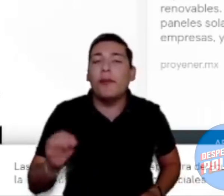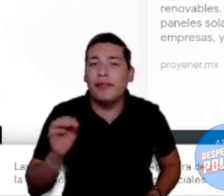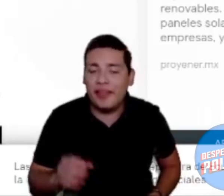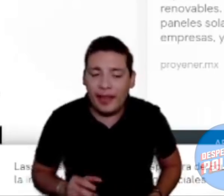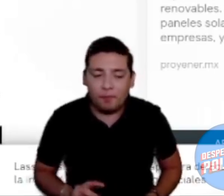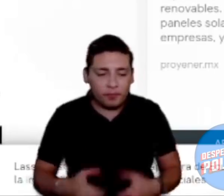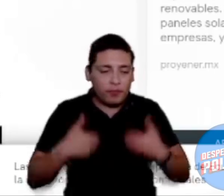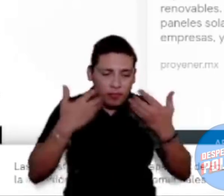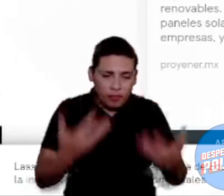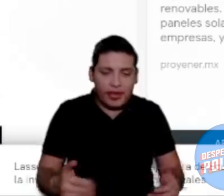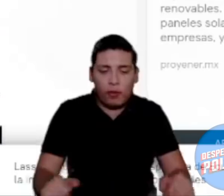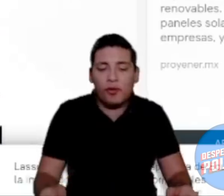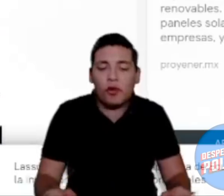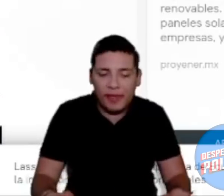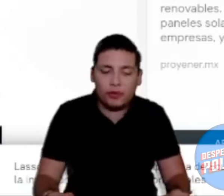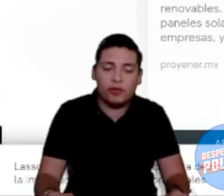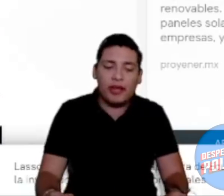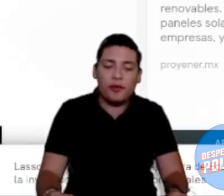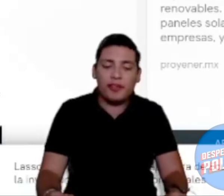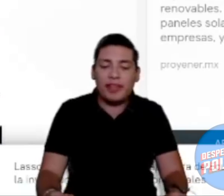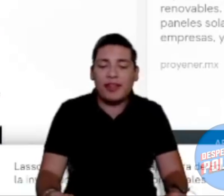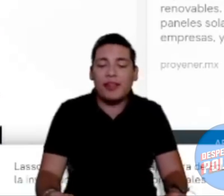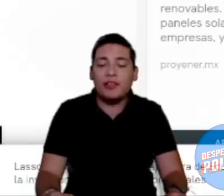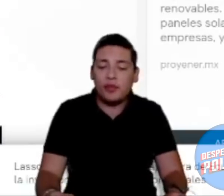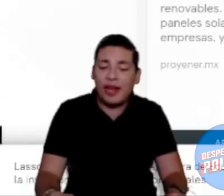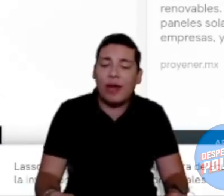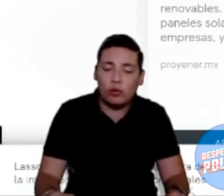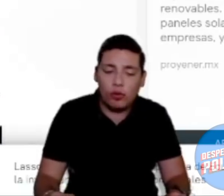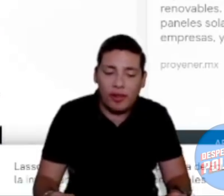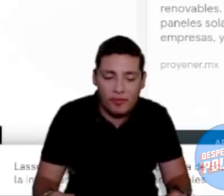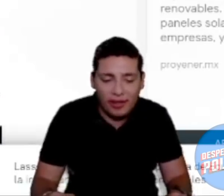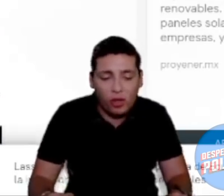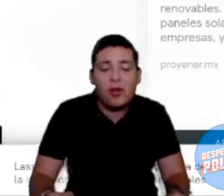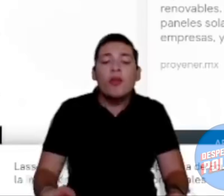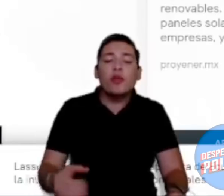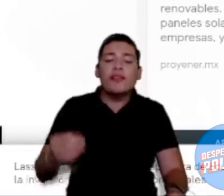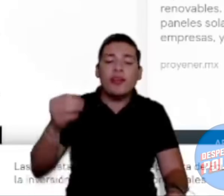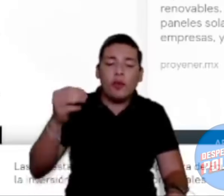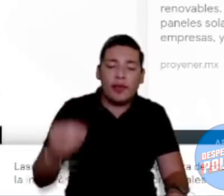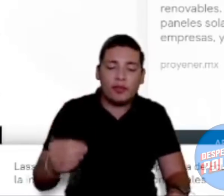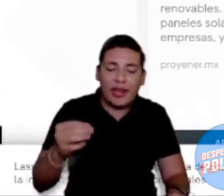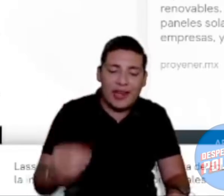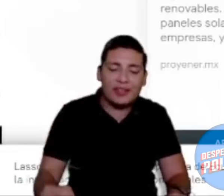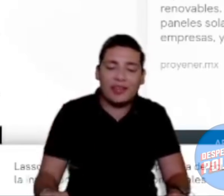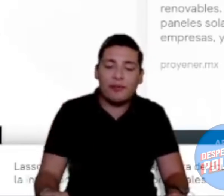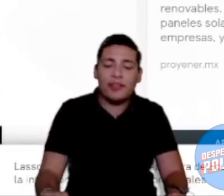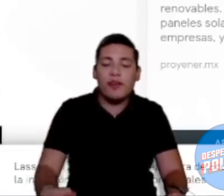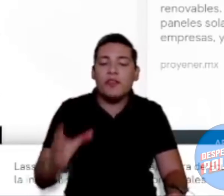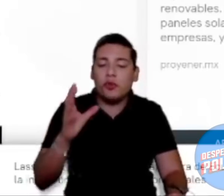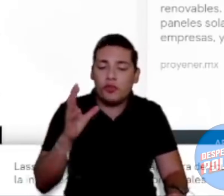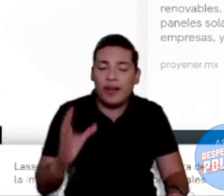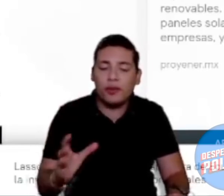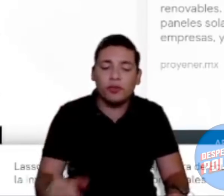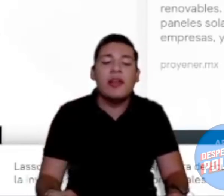fue vendida. De acuerdo con datos de la Universidad Nacional Autónoma de México, durante el gobierno salinista se